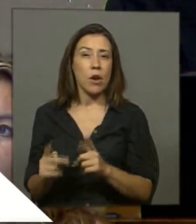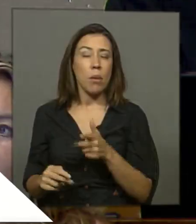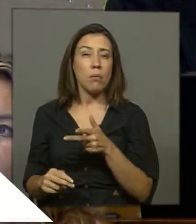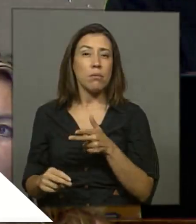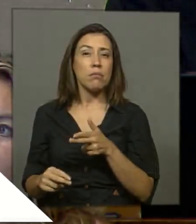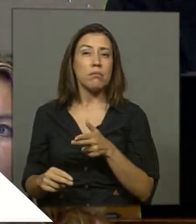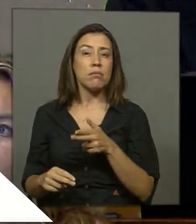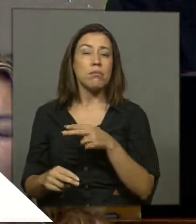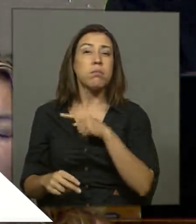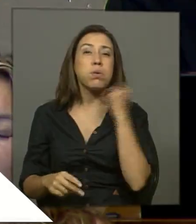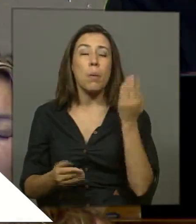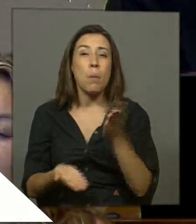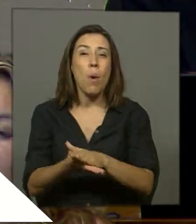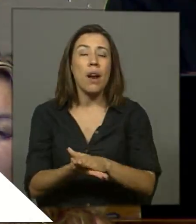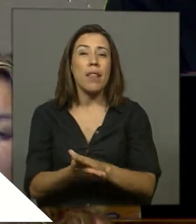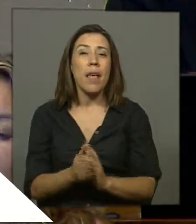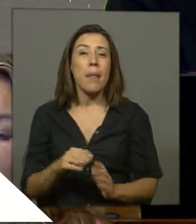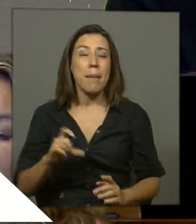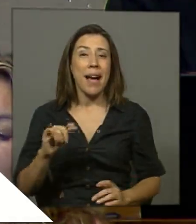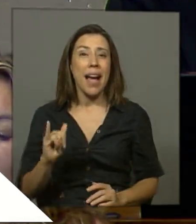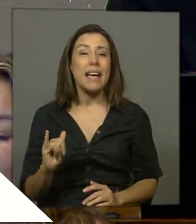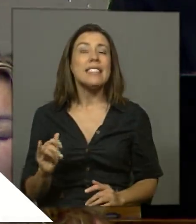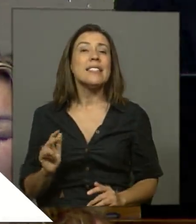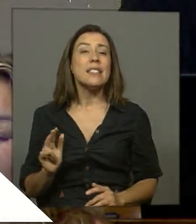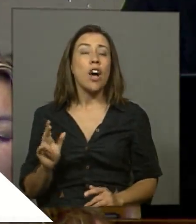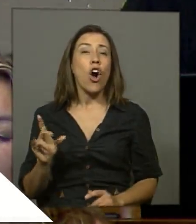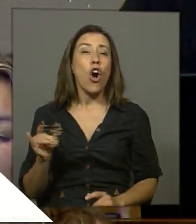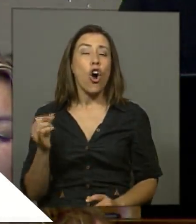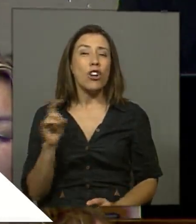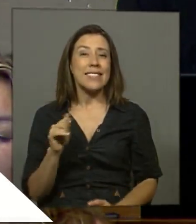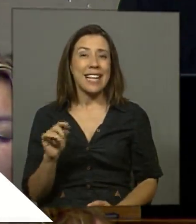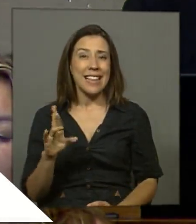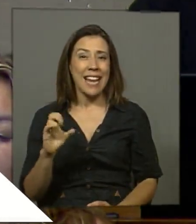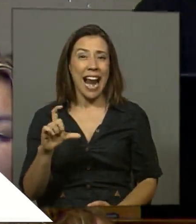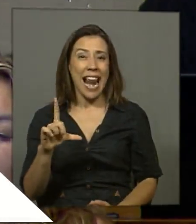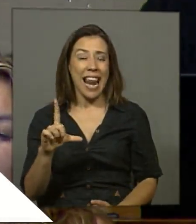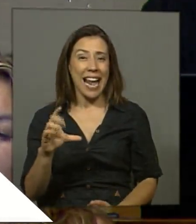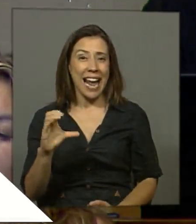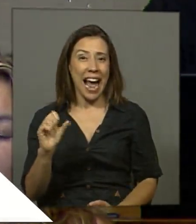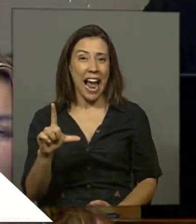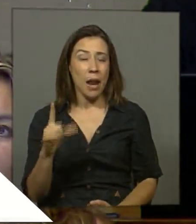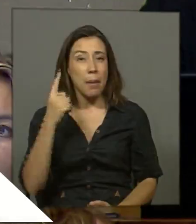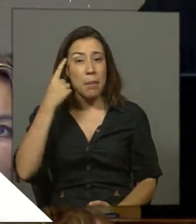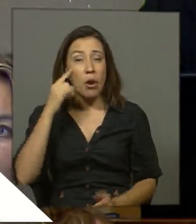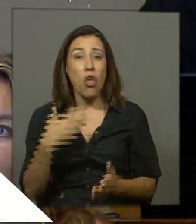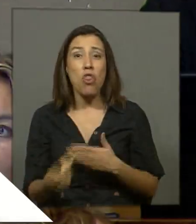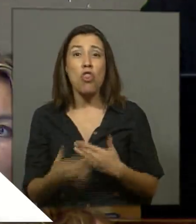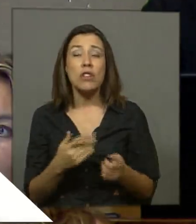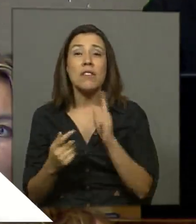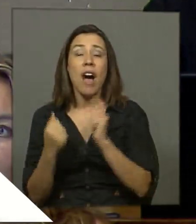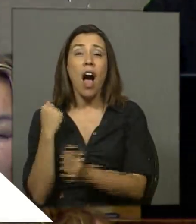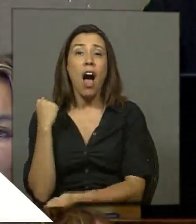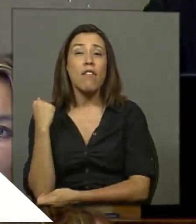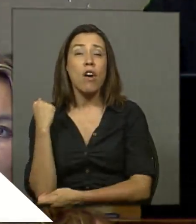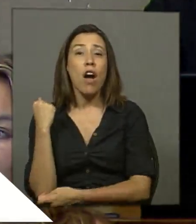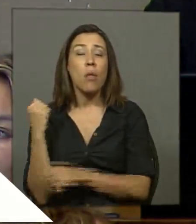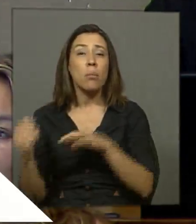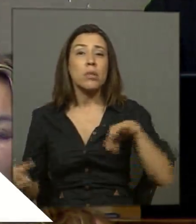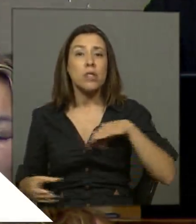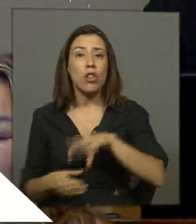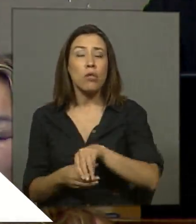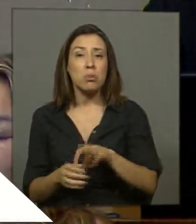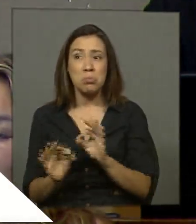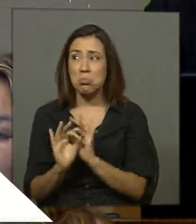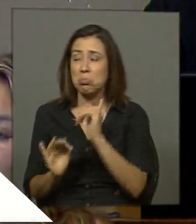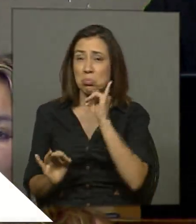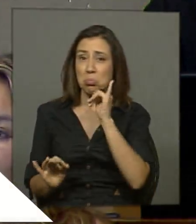los linger macay a José Sergio trc y sin embargo Dónde estaba el abogado del Ministerio del interior